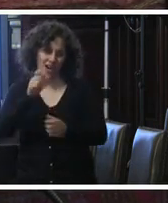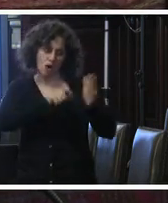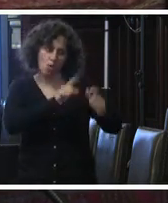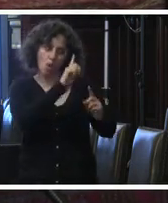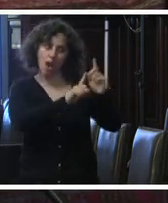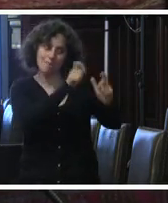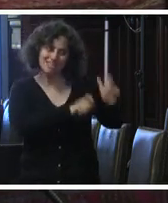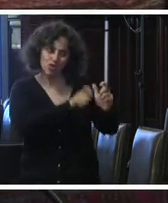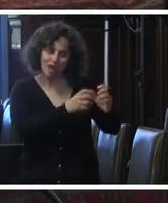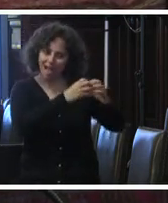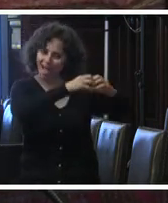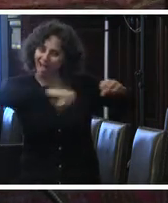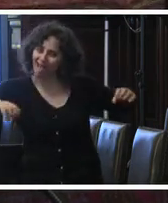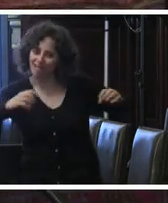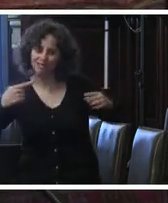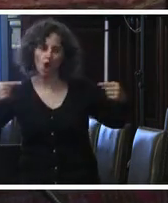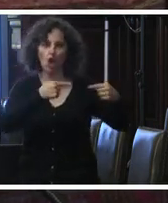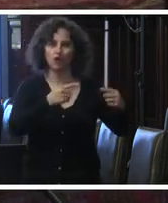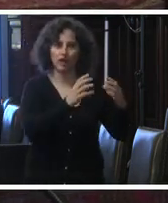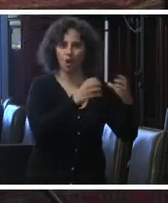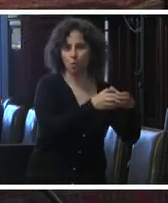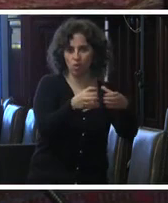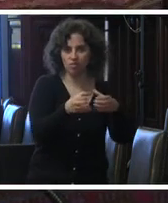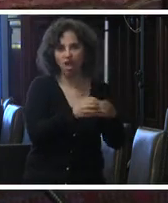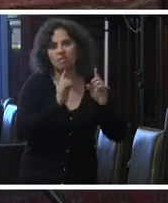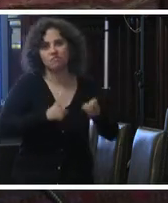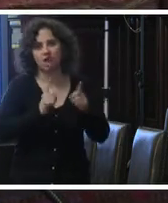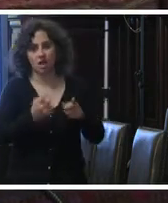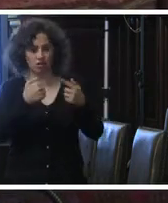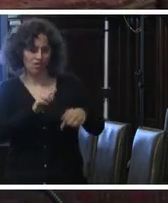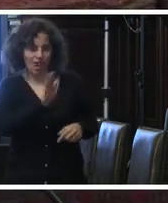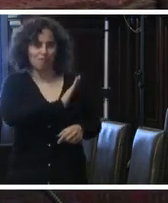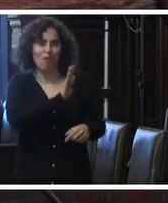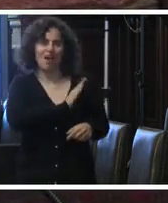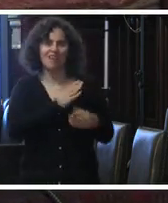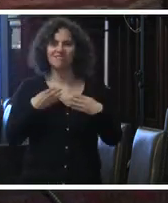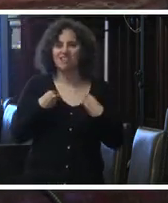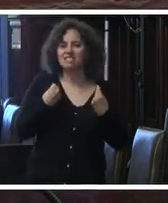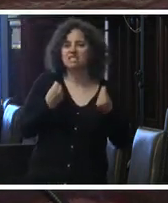la división de los pueblos, la división de las comunidades, y allí ellas se ven